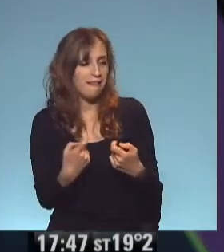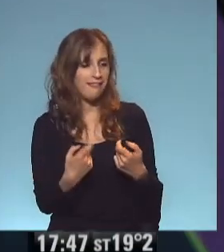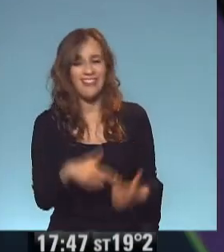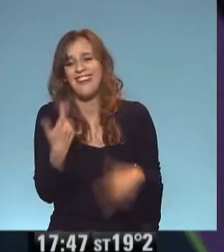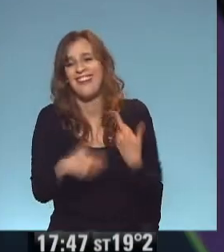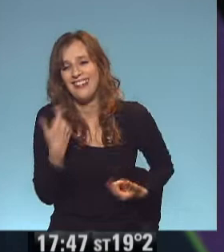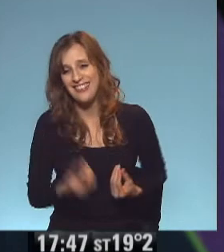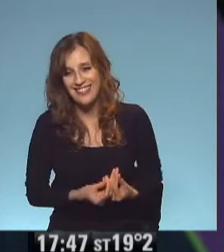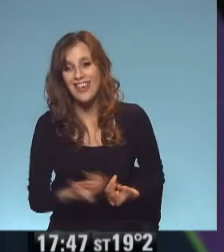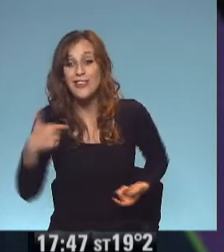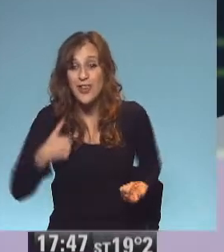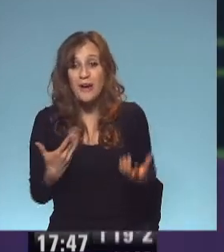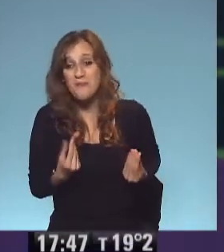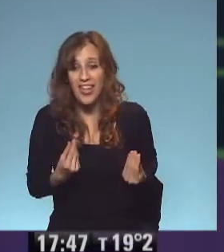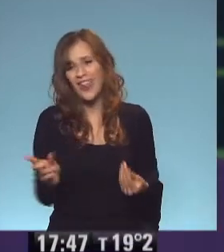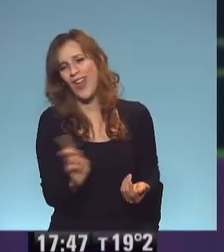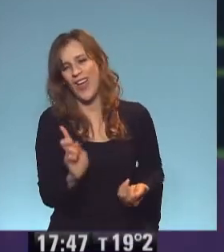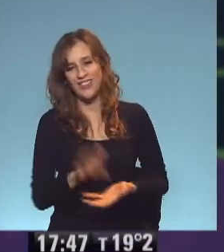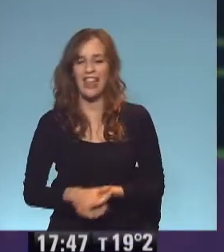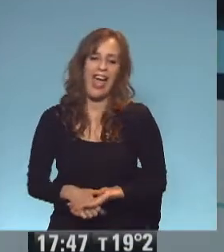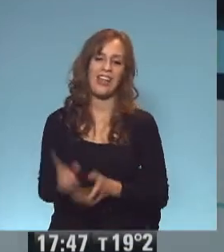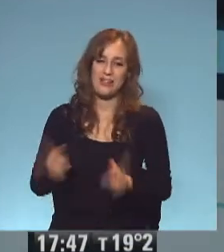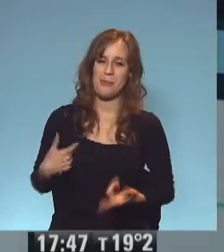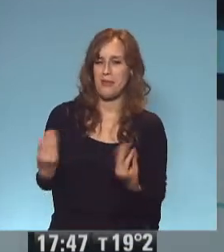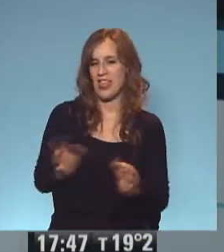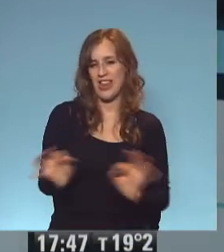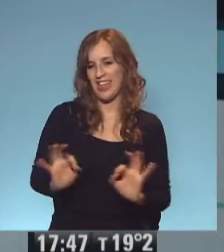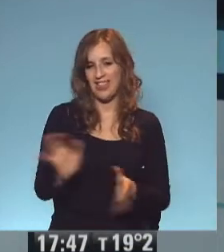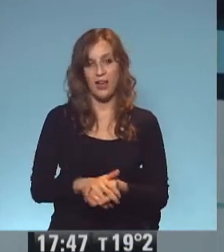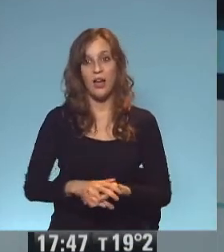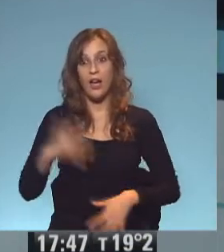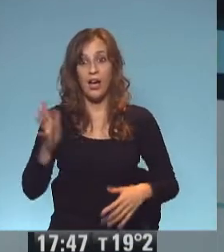Creo que ya no hay nada que me asuste. Sí, a mí tampoco.